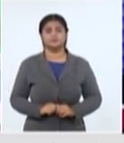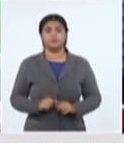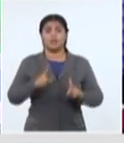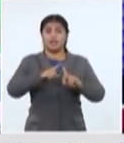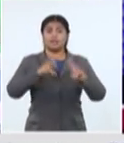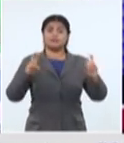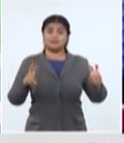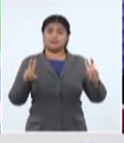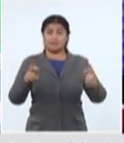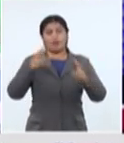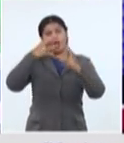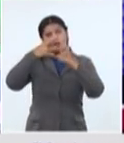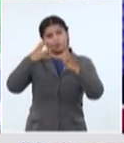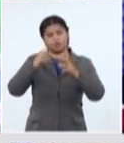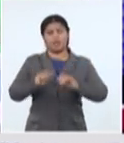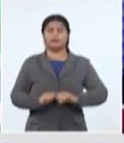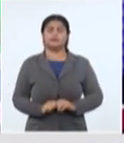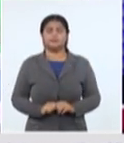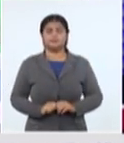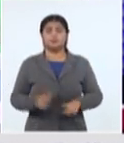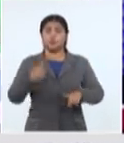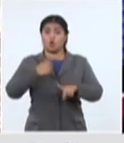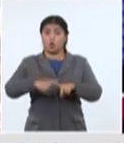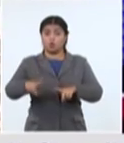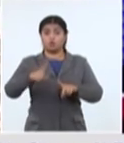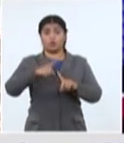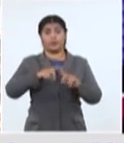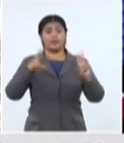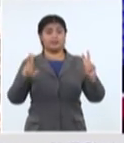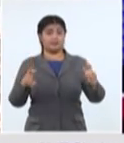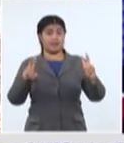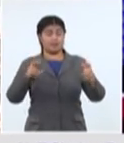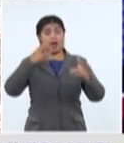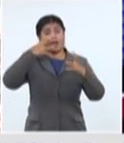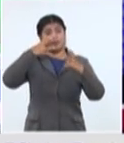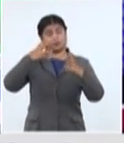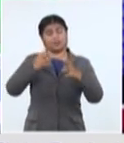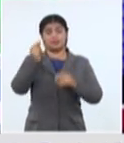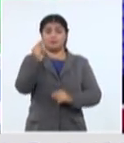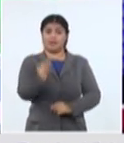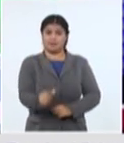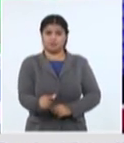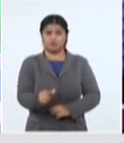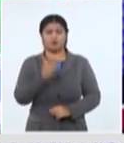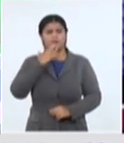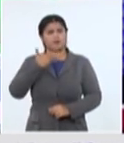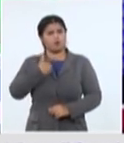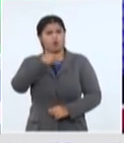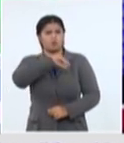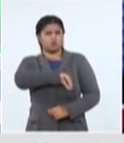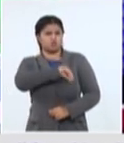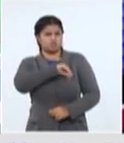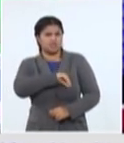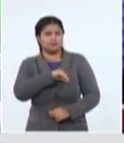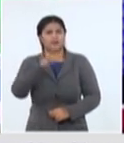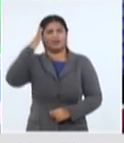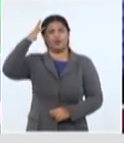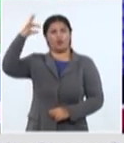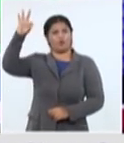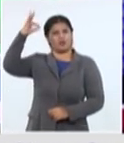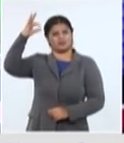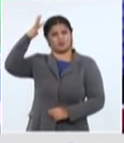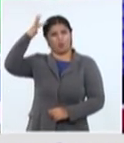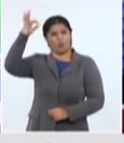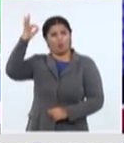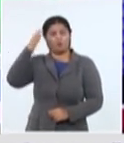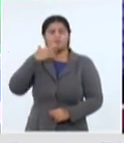tema importante para estos pacientes es la ventilación emocional. O sea, identificar qué está pasando conmigo, qué yo estoy sintiendo, verlo